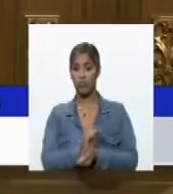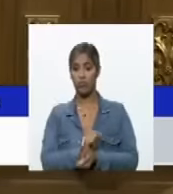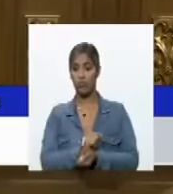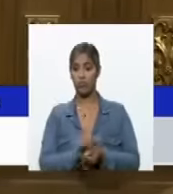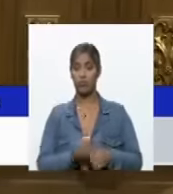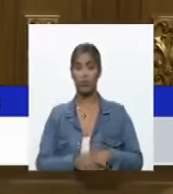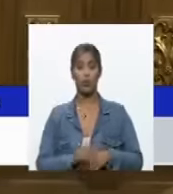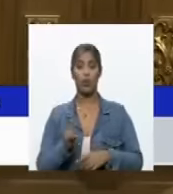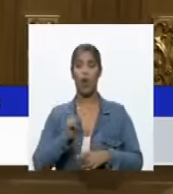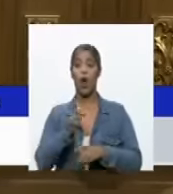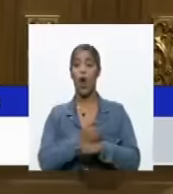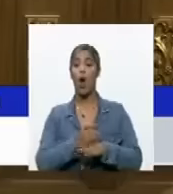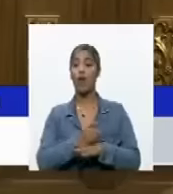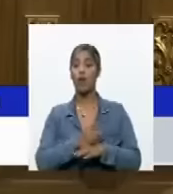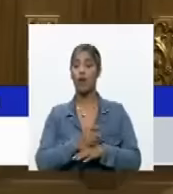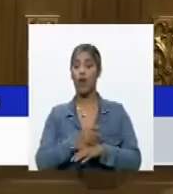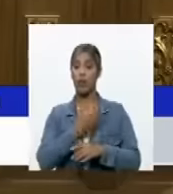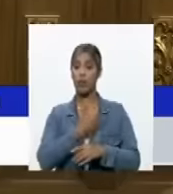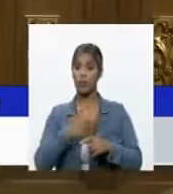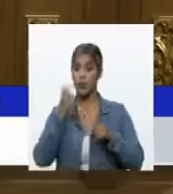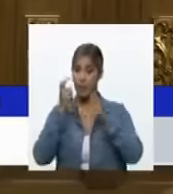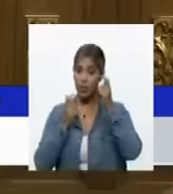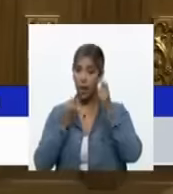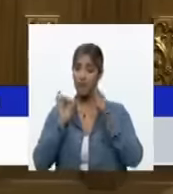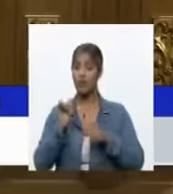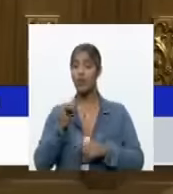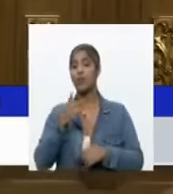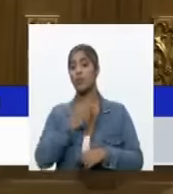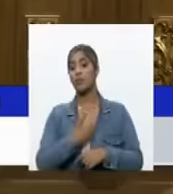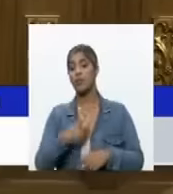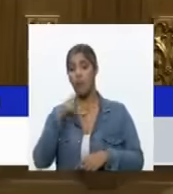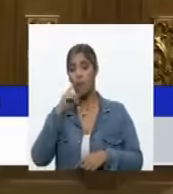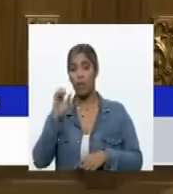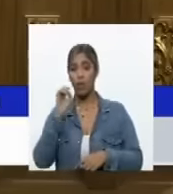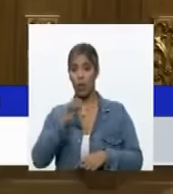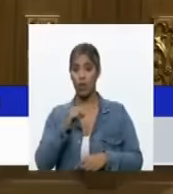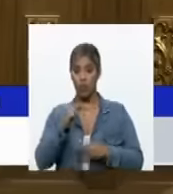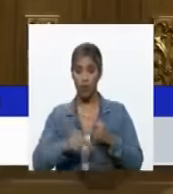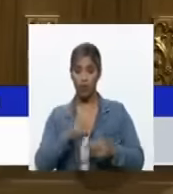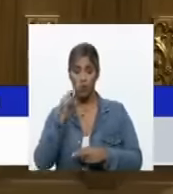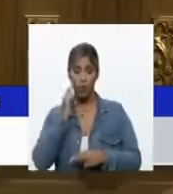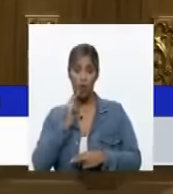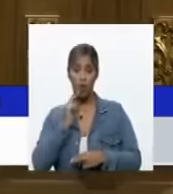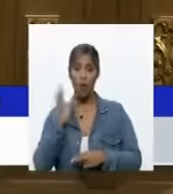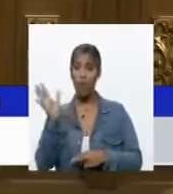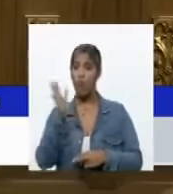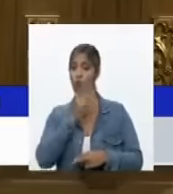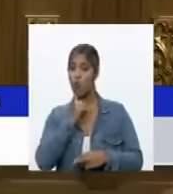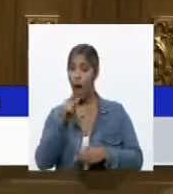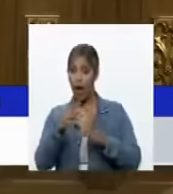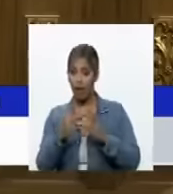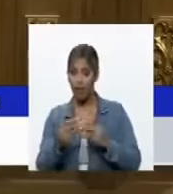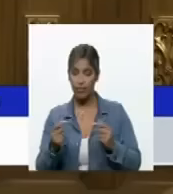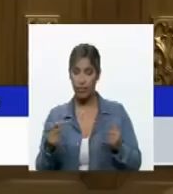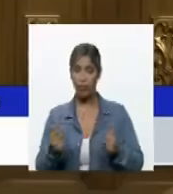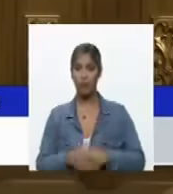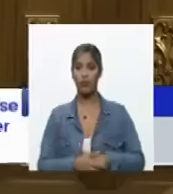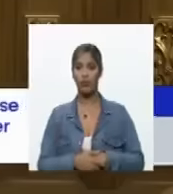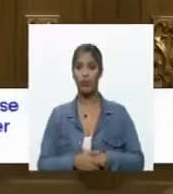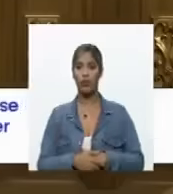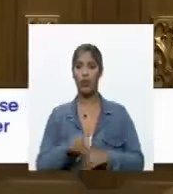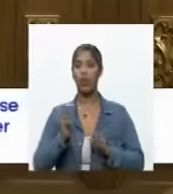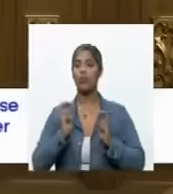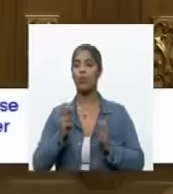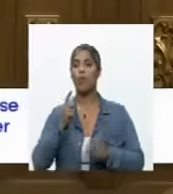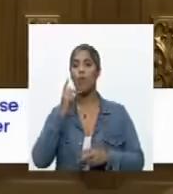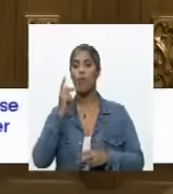En el gobierno de Hugo Chávez y en el gobierno del presidente Nicolás Maduro de esta revolución bolivariana no hay un solo desaparecido por delitos